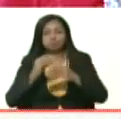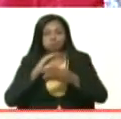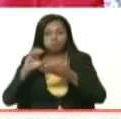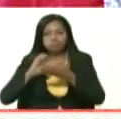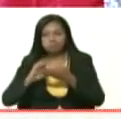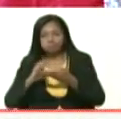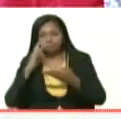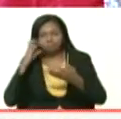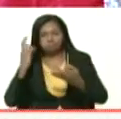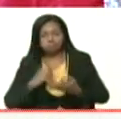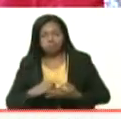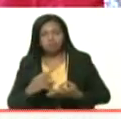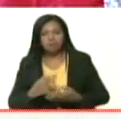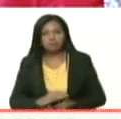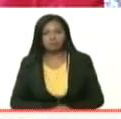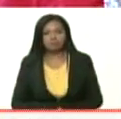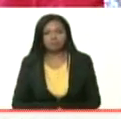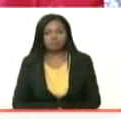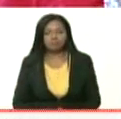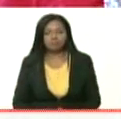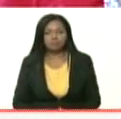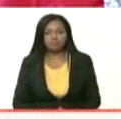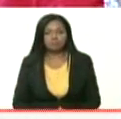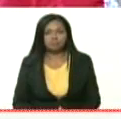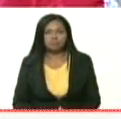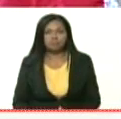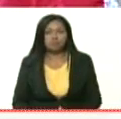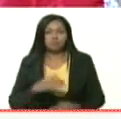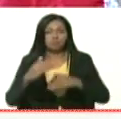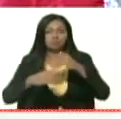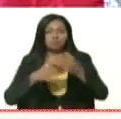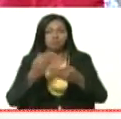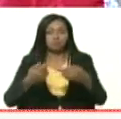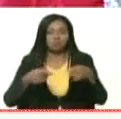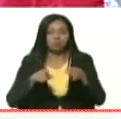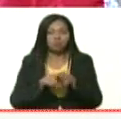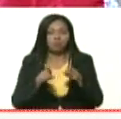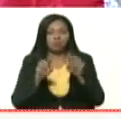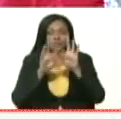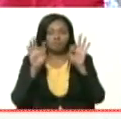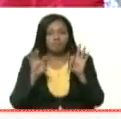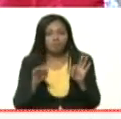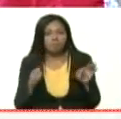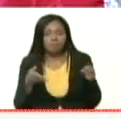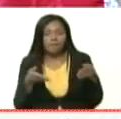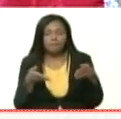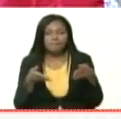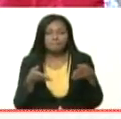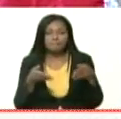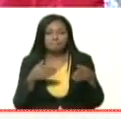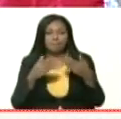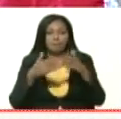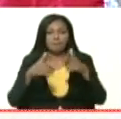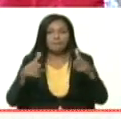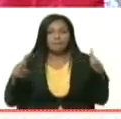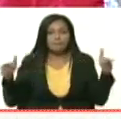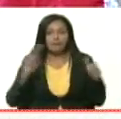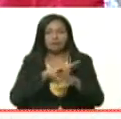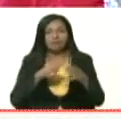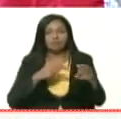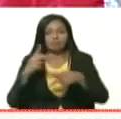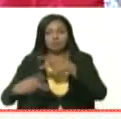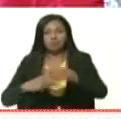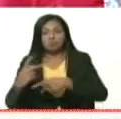correcta para la progresiva y sostenida expansión de las fuerzas productivas de